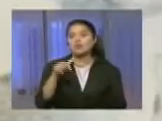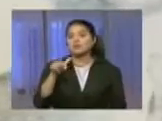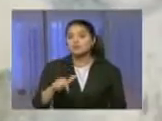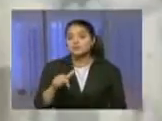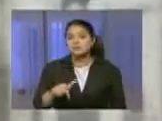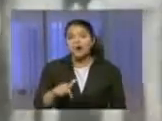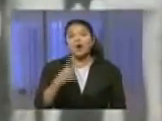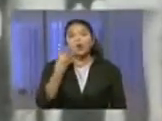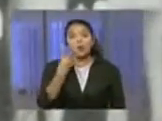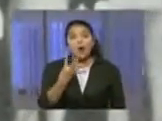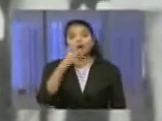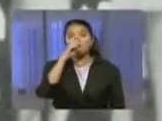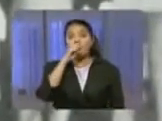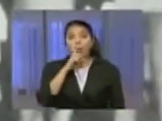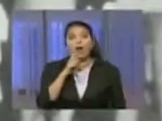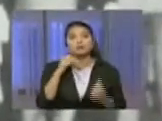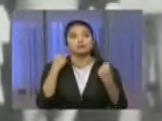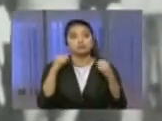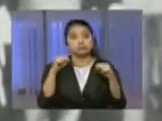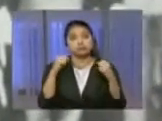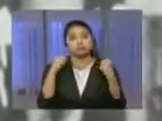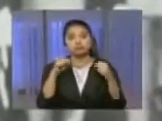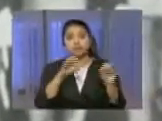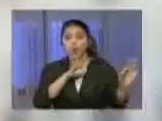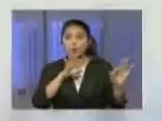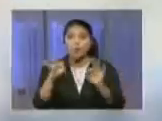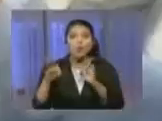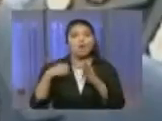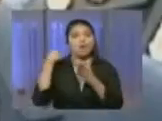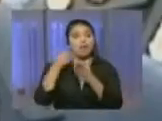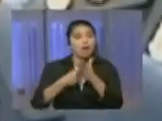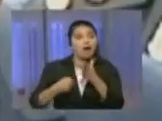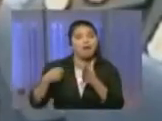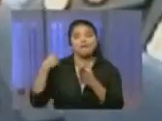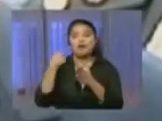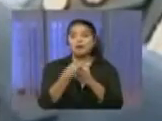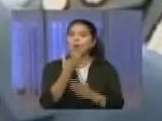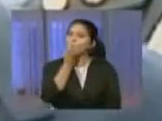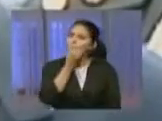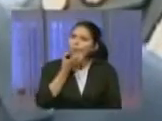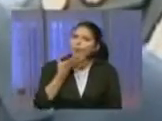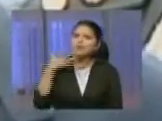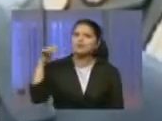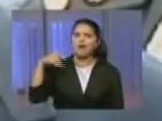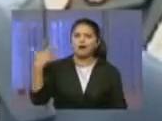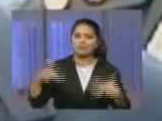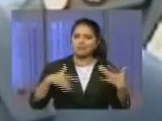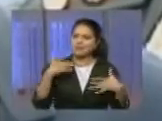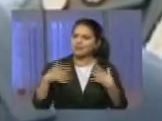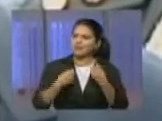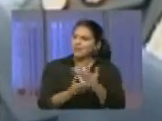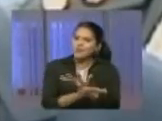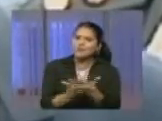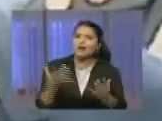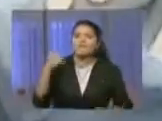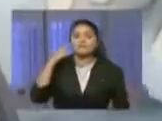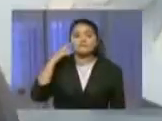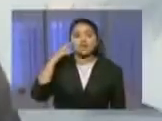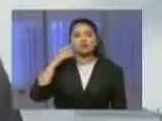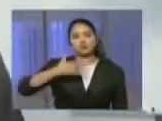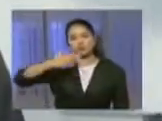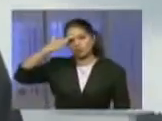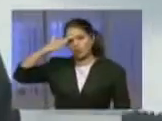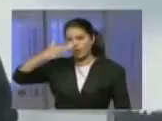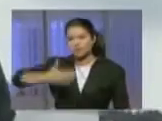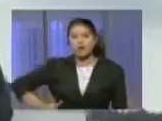4 años de preparación para la batalla larga bonito el acto que alimenta estas reflexiones de un soldado que